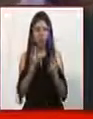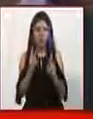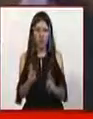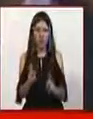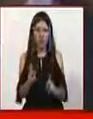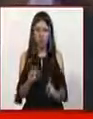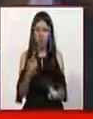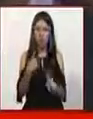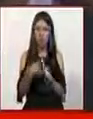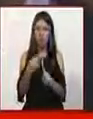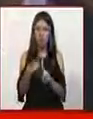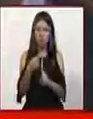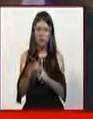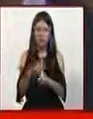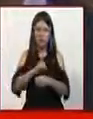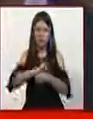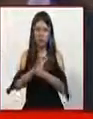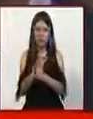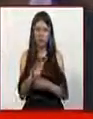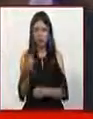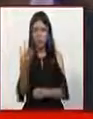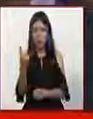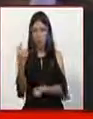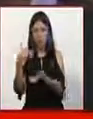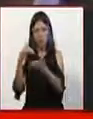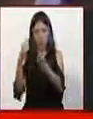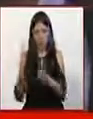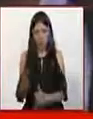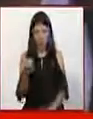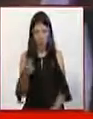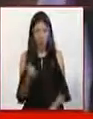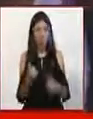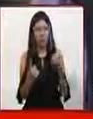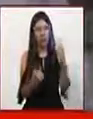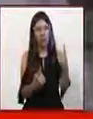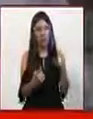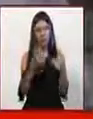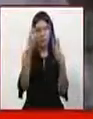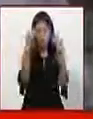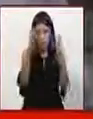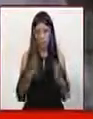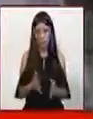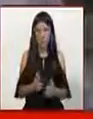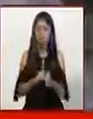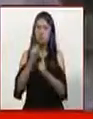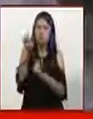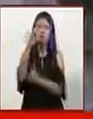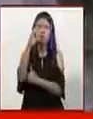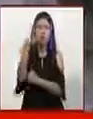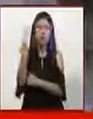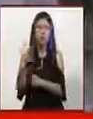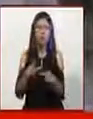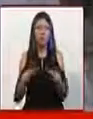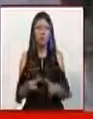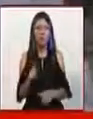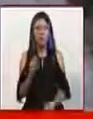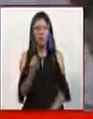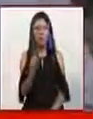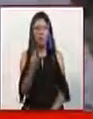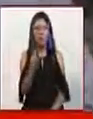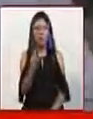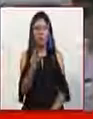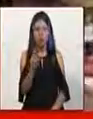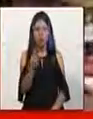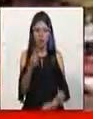casos confirmados por PCR de un estudiante y un maestro, ¿no?, de una escuela de allá. Y surge la alerta en el ámbito educativo, en una escuela